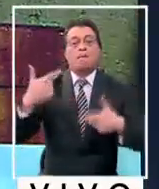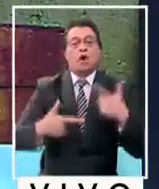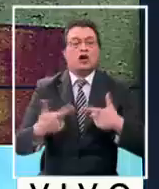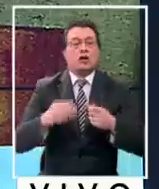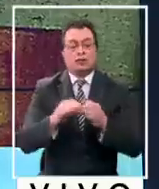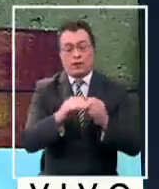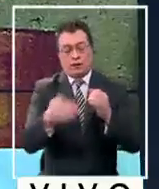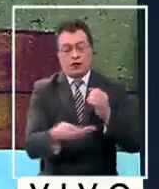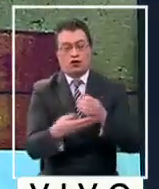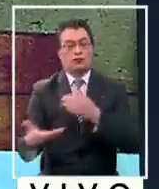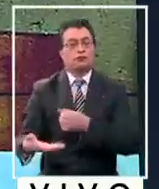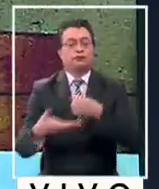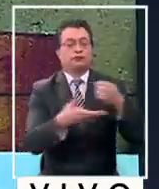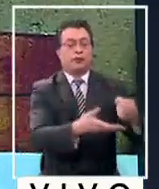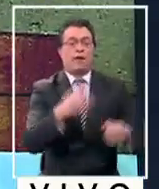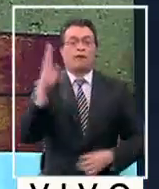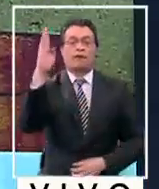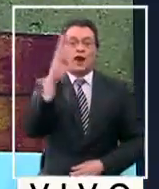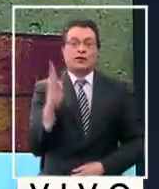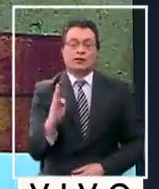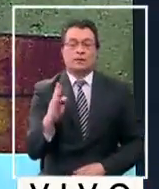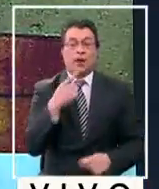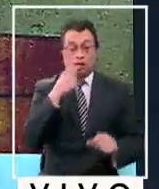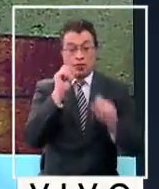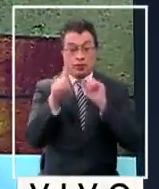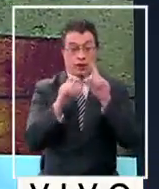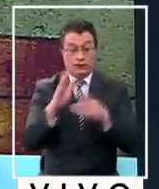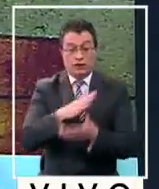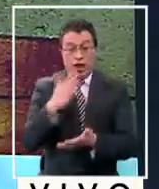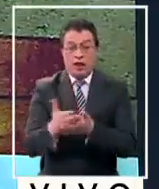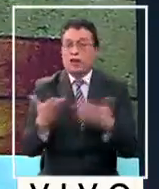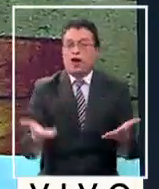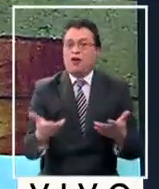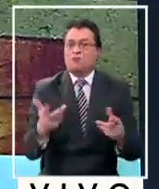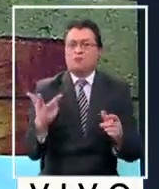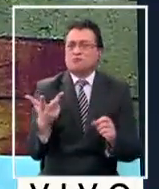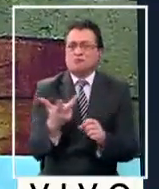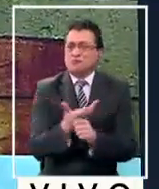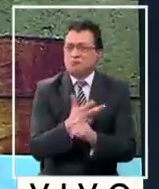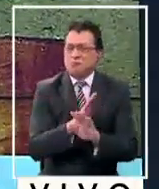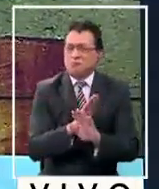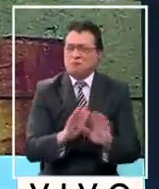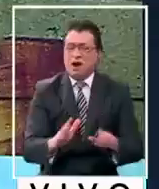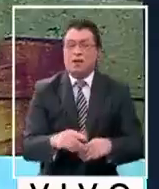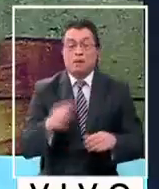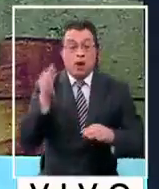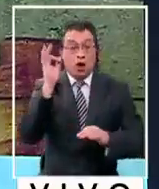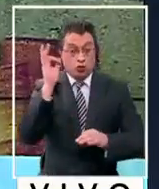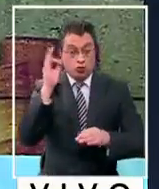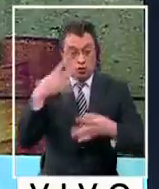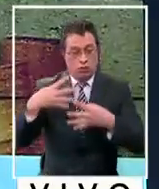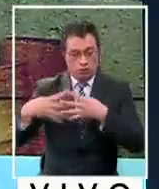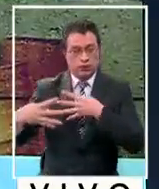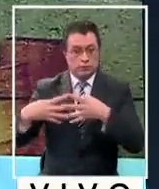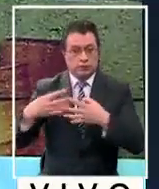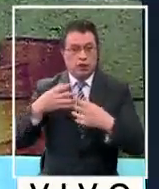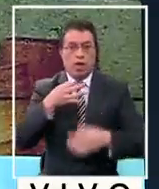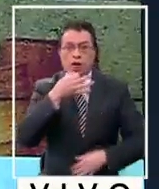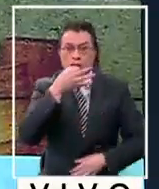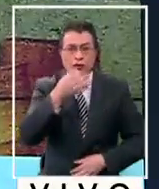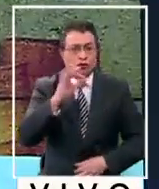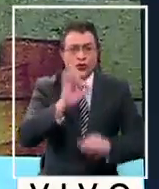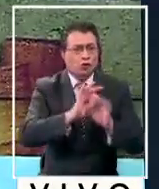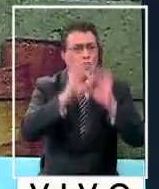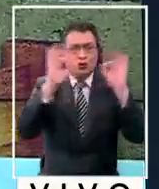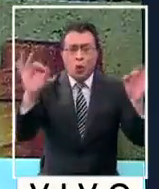fondos que venían de Brasil. Las defensas hasta ahora han sido malas, que las reuniones se transparentaron cuando jamás supimos